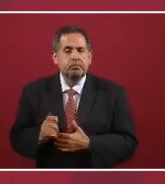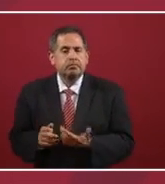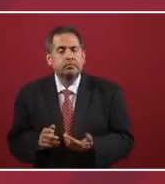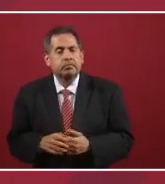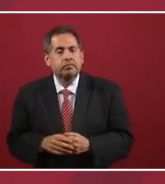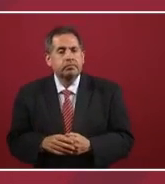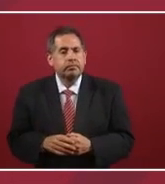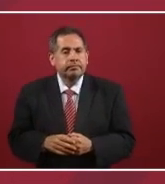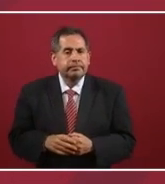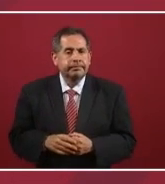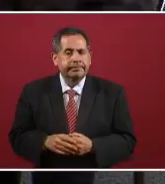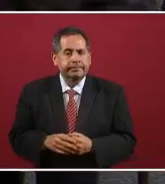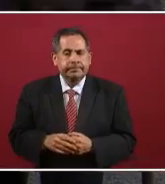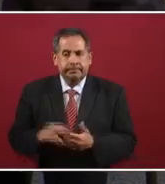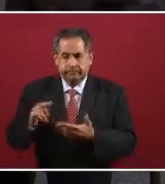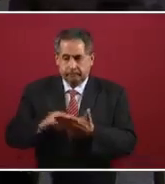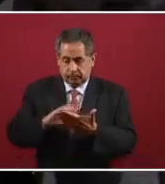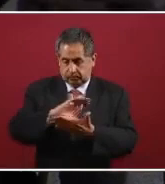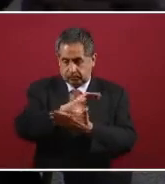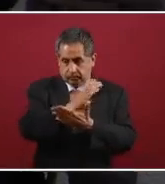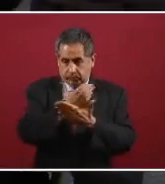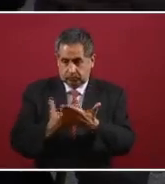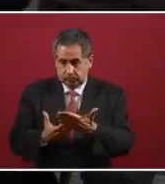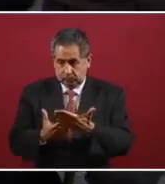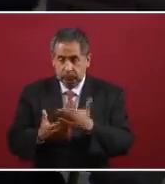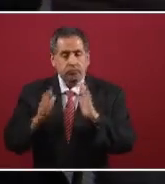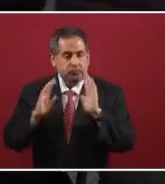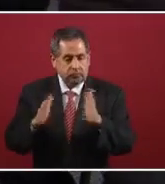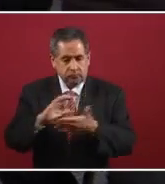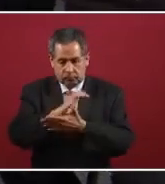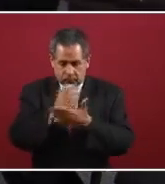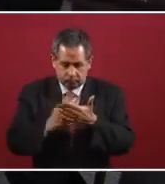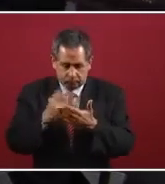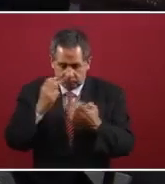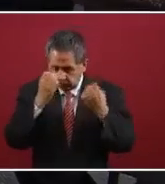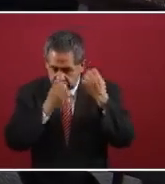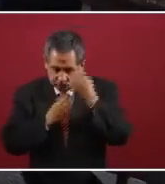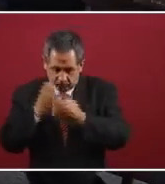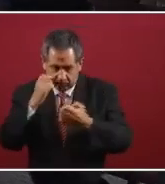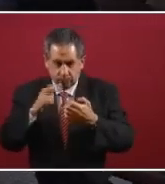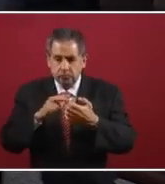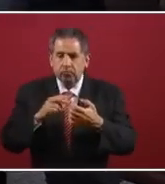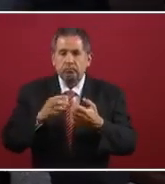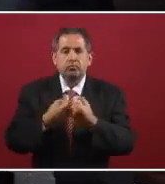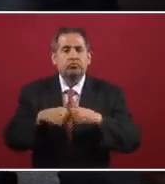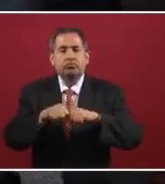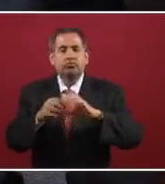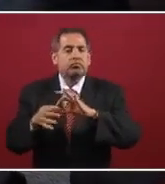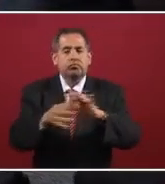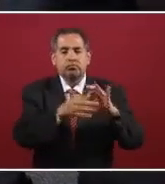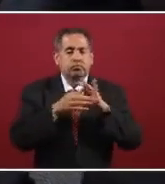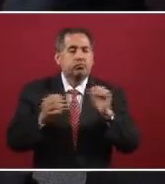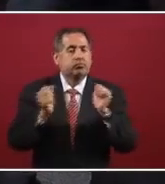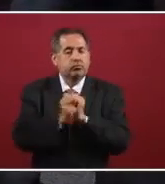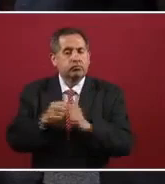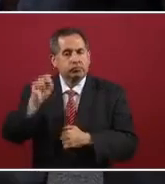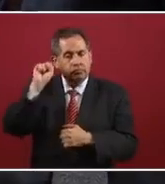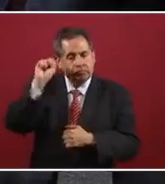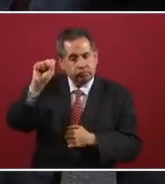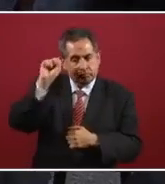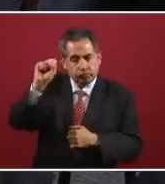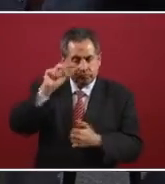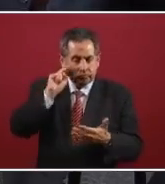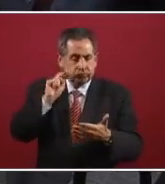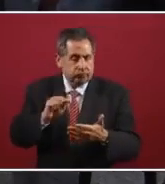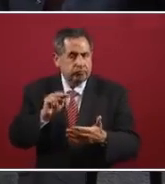el contrato, o se firmó la revisión del contrato colectivo con el sindicato